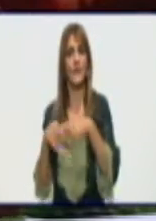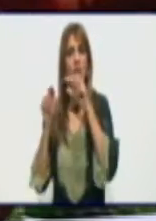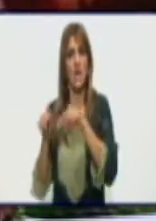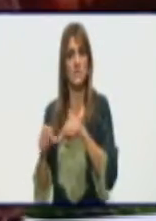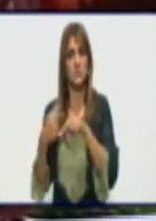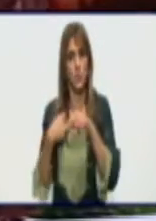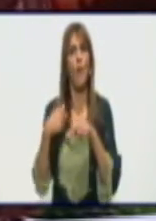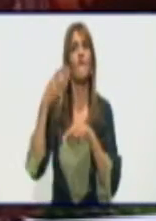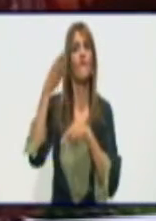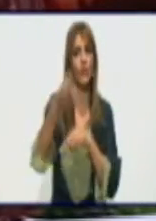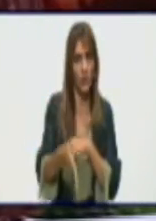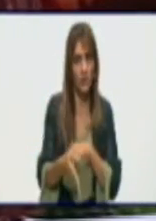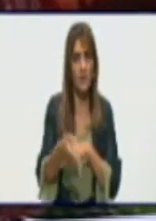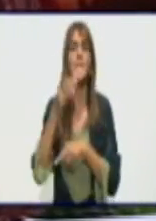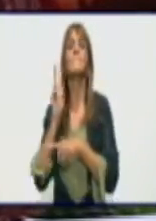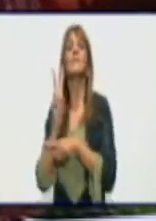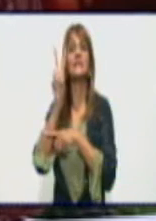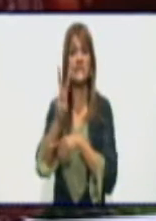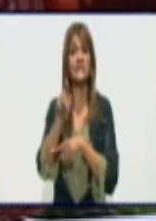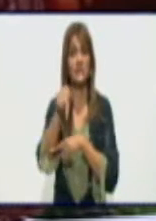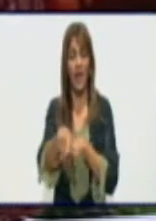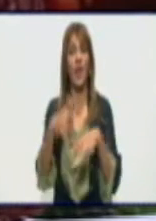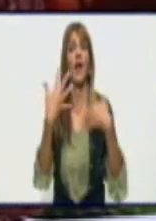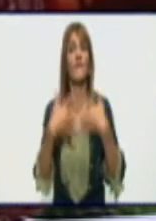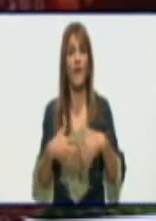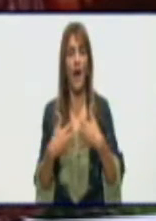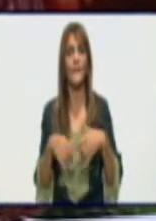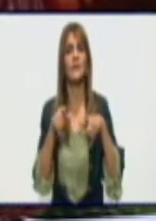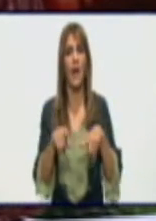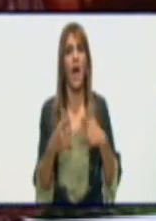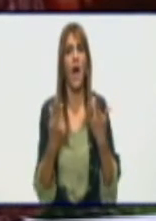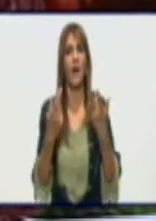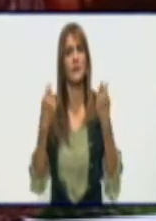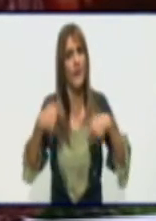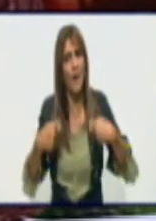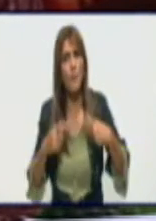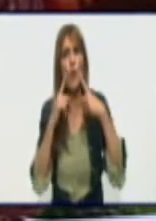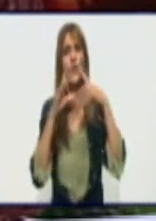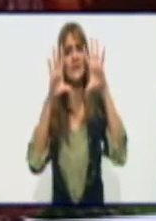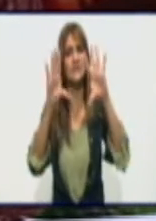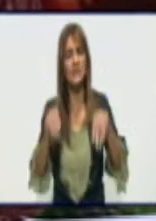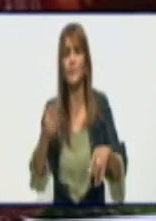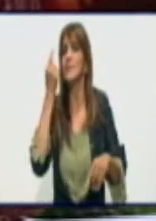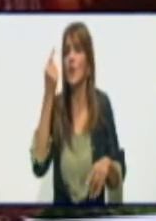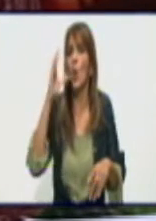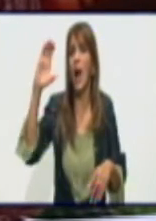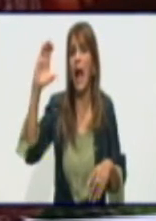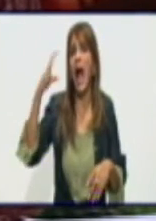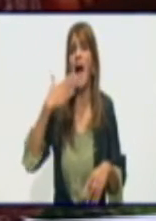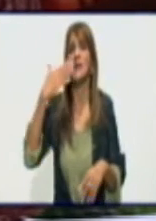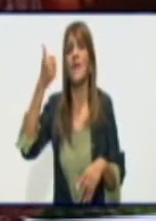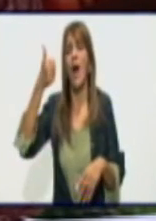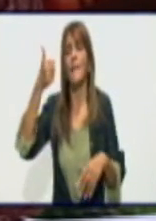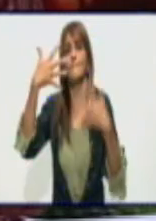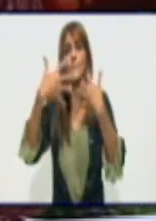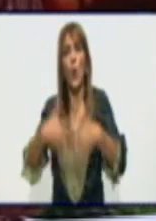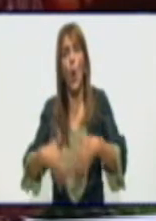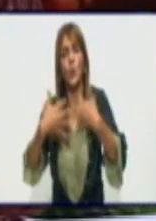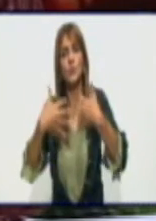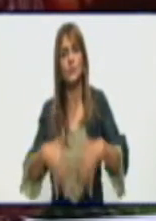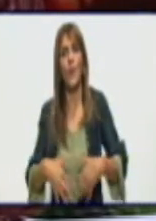esa fábrica, visité esa fábrica. Hay que elogiar primero la calidad de las producciones, pero si